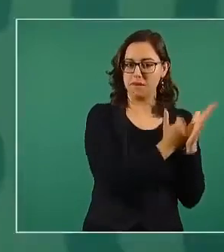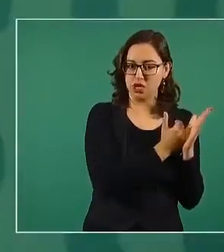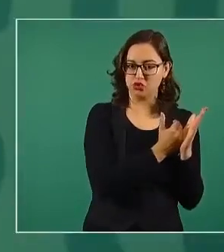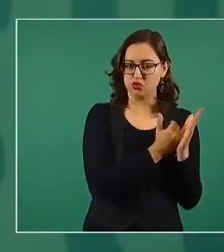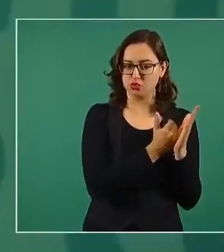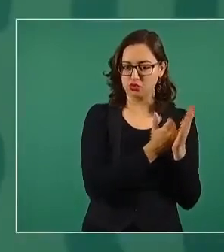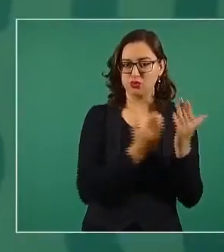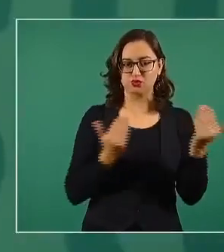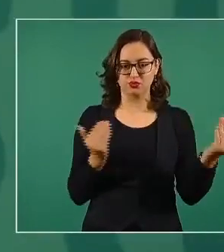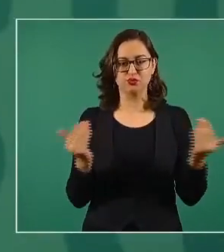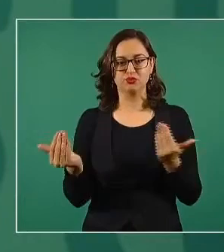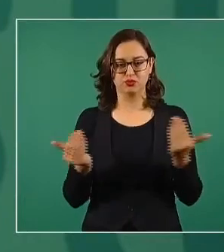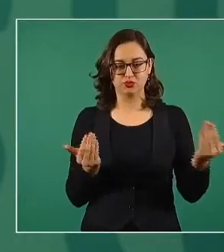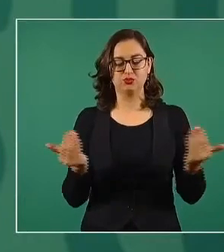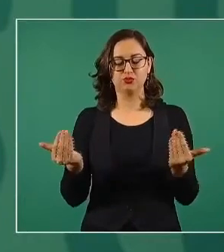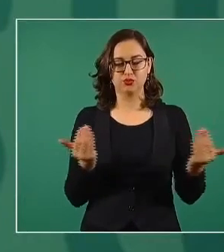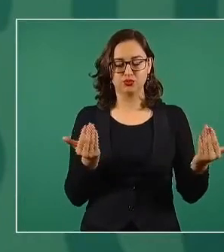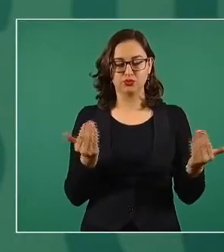comparación.